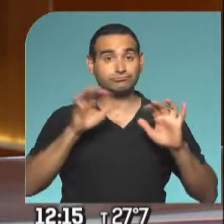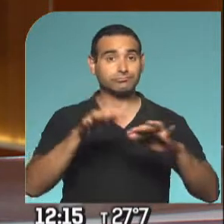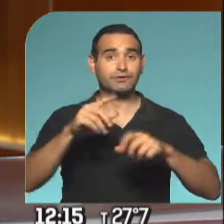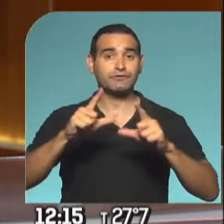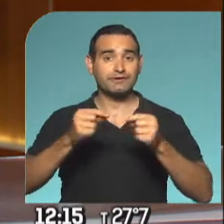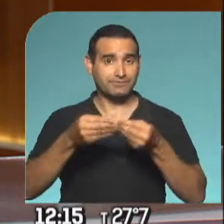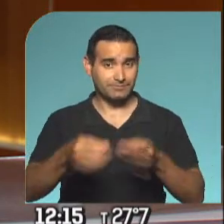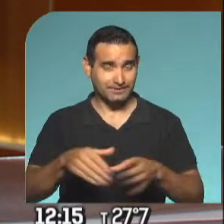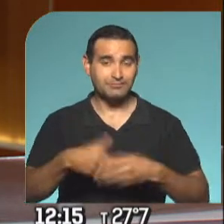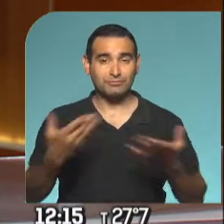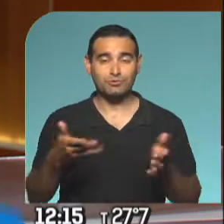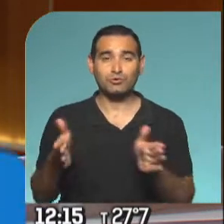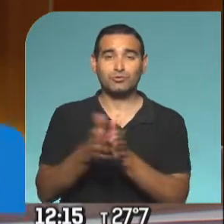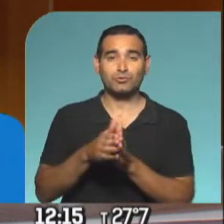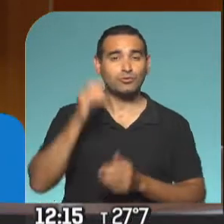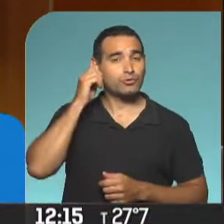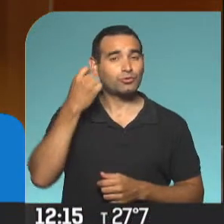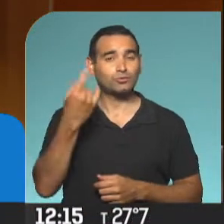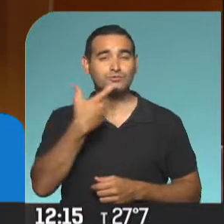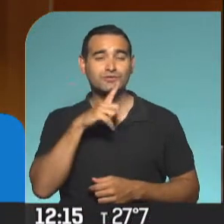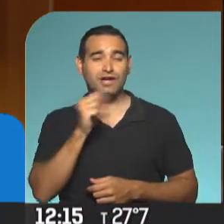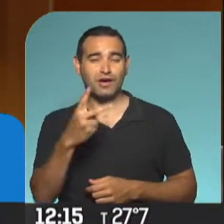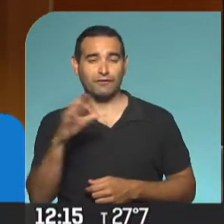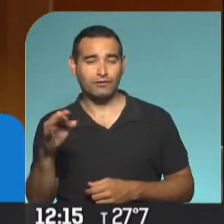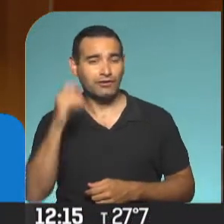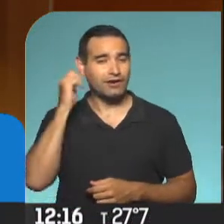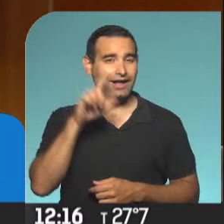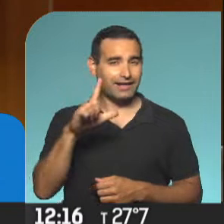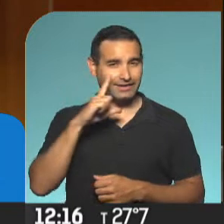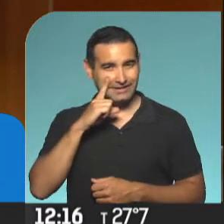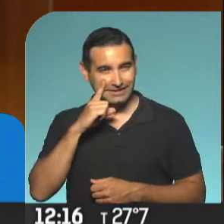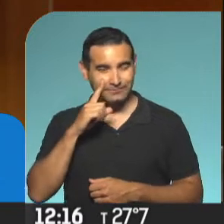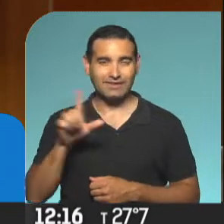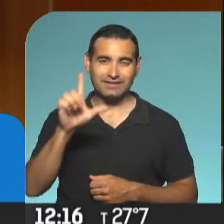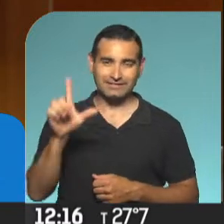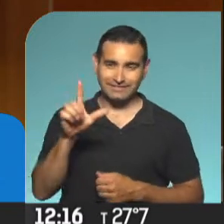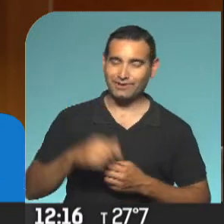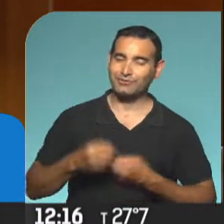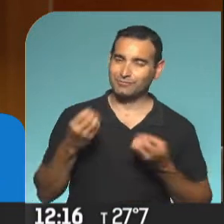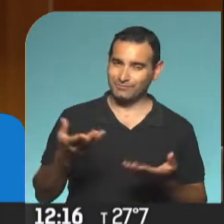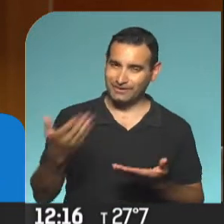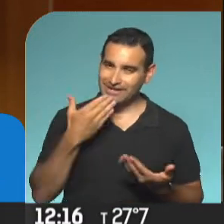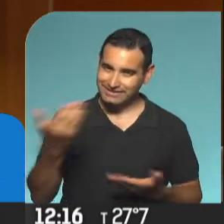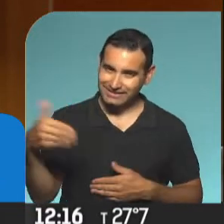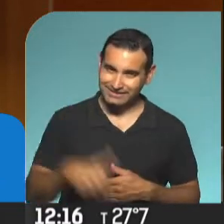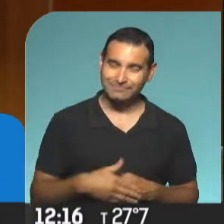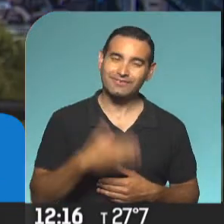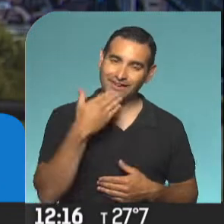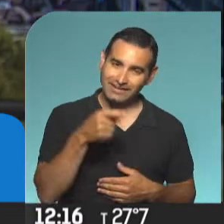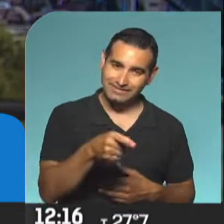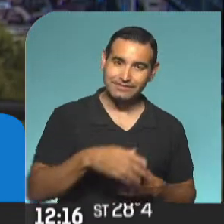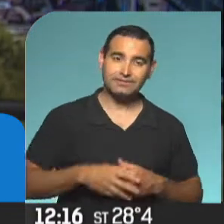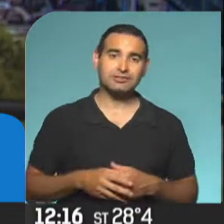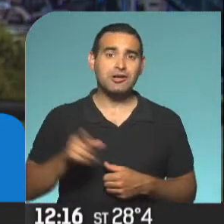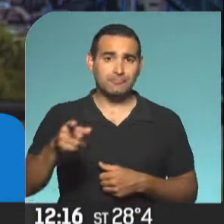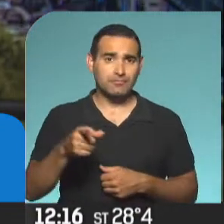de inicio. Por eso estamos con Gustavo Gali, que es licenciado en Administración y Gestión de la Educación. Gustavo, gracias por acompañarnos. No, gracias a ustedes. ¿Deben o